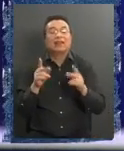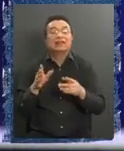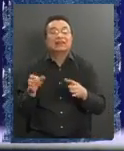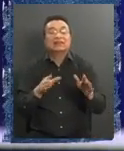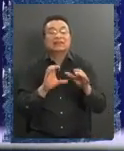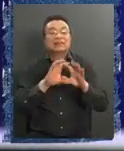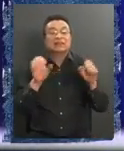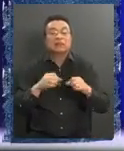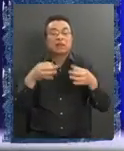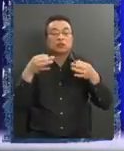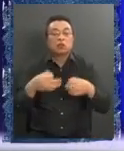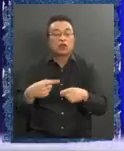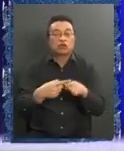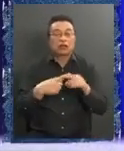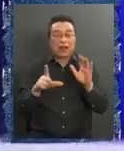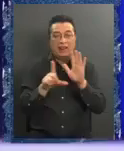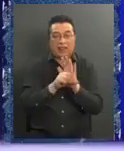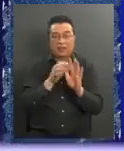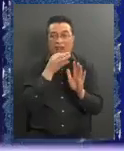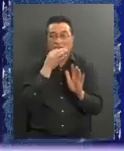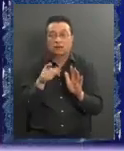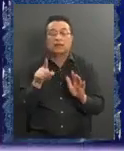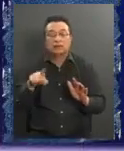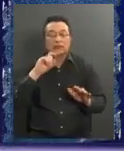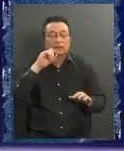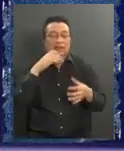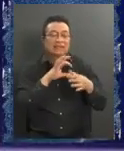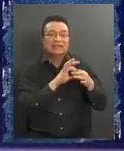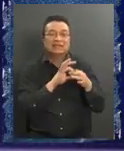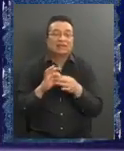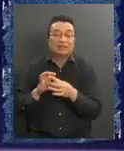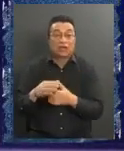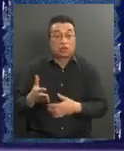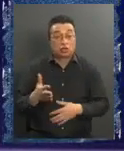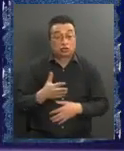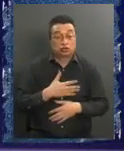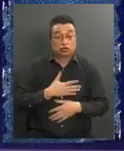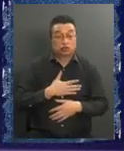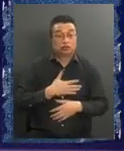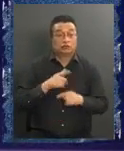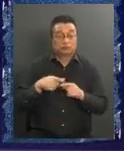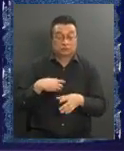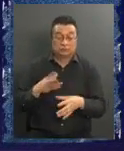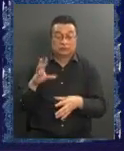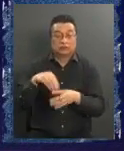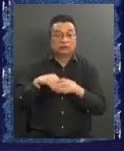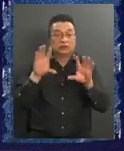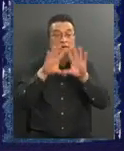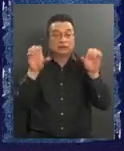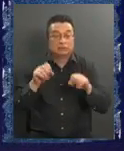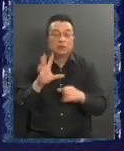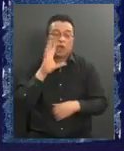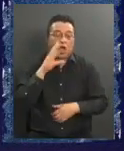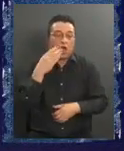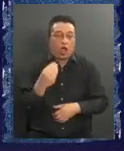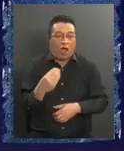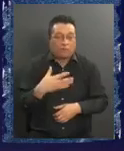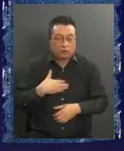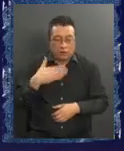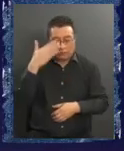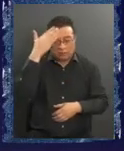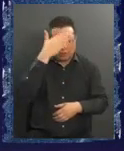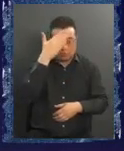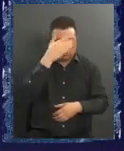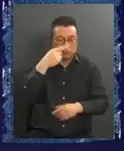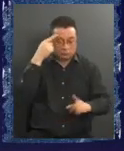que señale la ley. ¿Qué significa eso? Por lo tanto, eso significa que yo, como parte de este sistema, obviamente me voy a preocupar de que